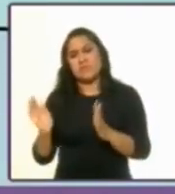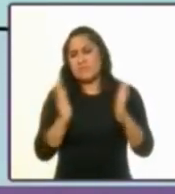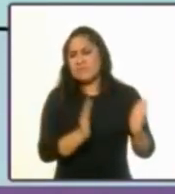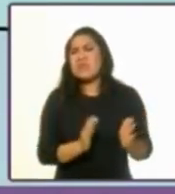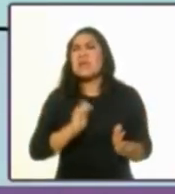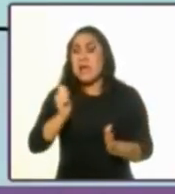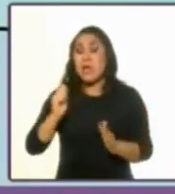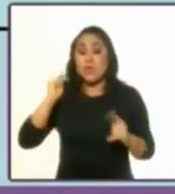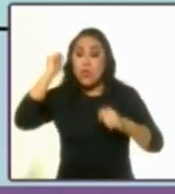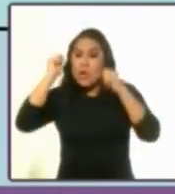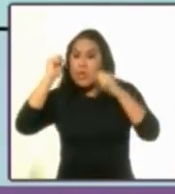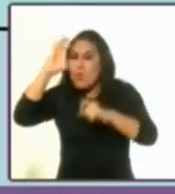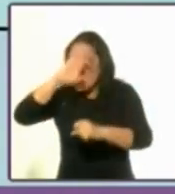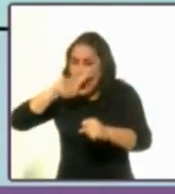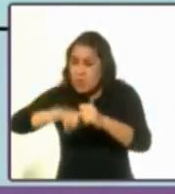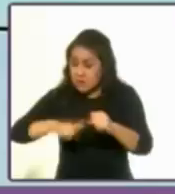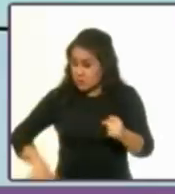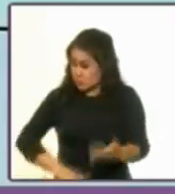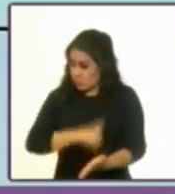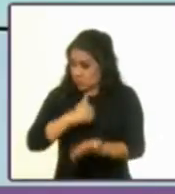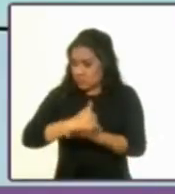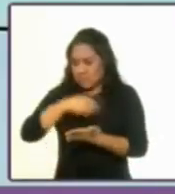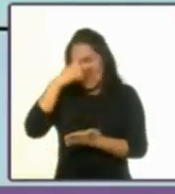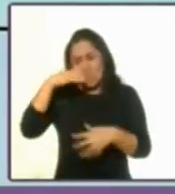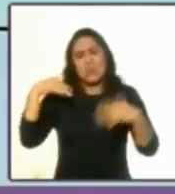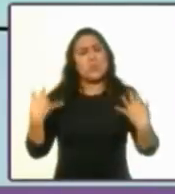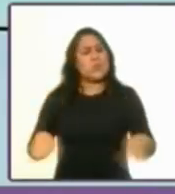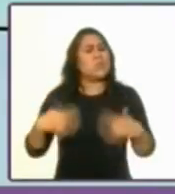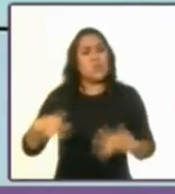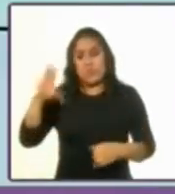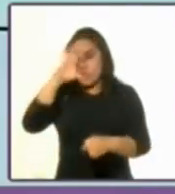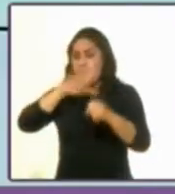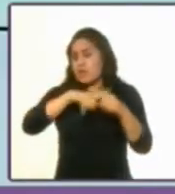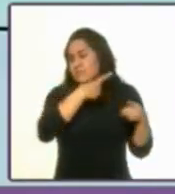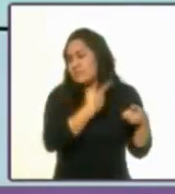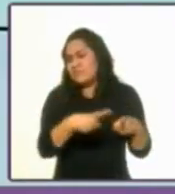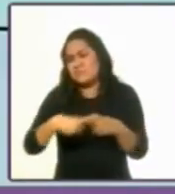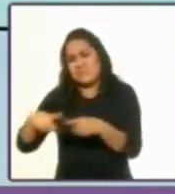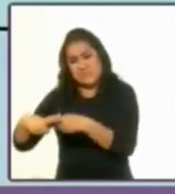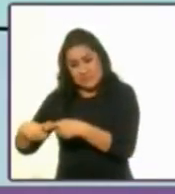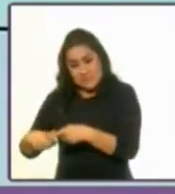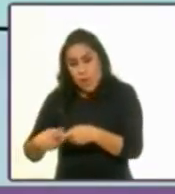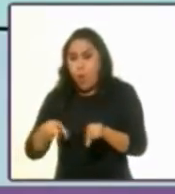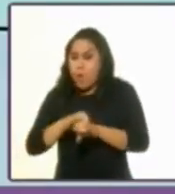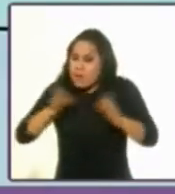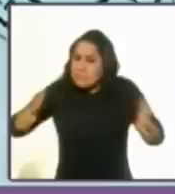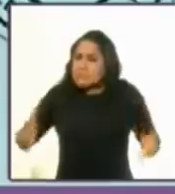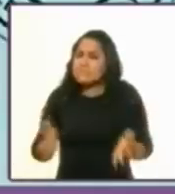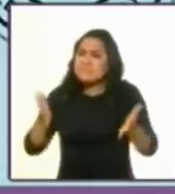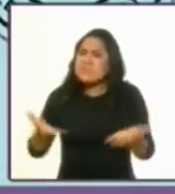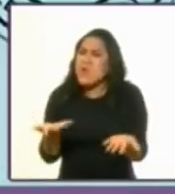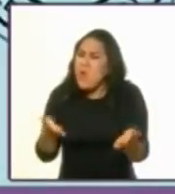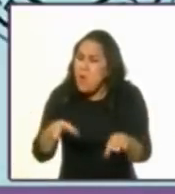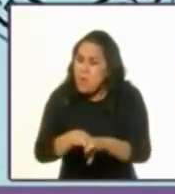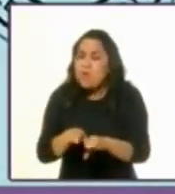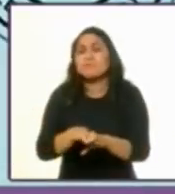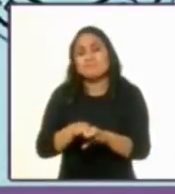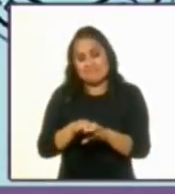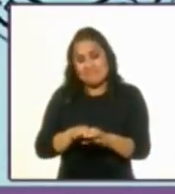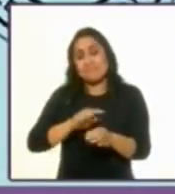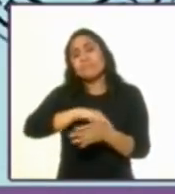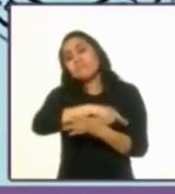cultural la ciudad de mexico es rica culturalmente pero lo vamos a potenciar vamos a hacer 12